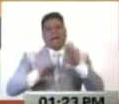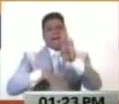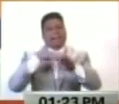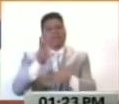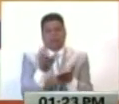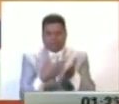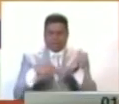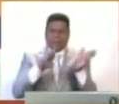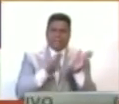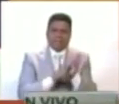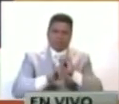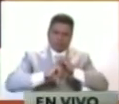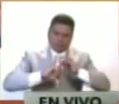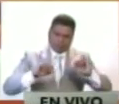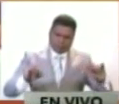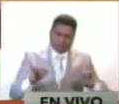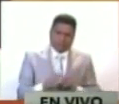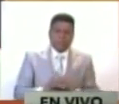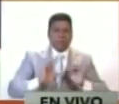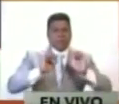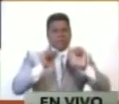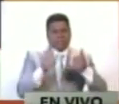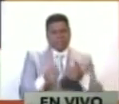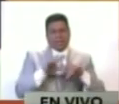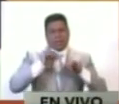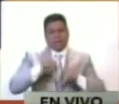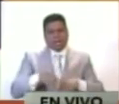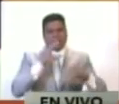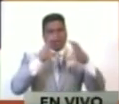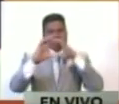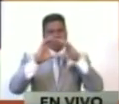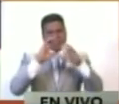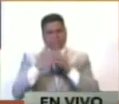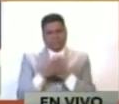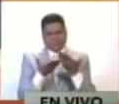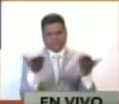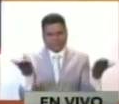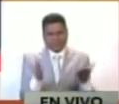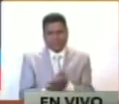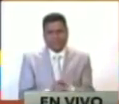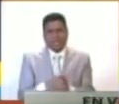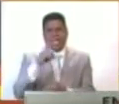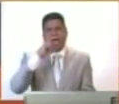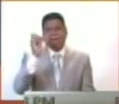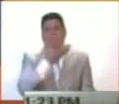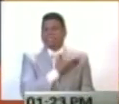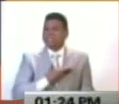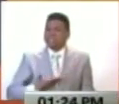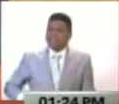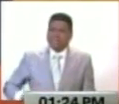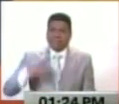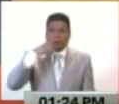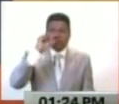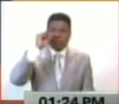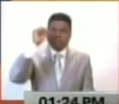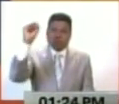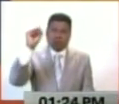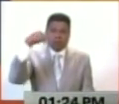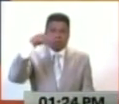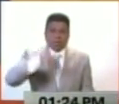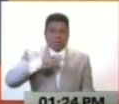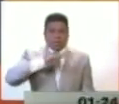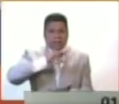Repito, voy a culminar como iniciamos esta intervención. El presidente Nicolás Maduro, presidente de la República